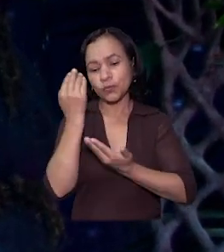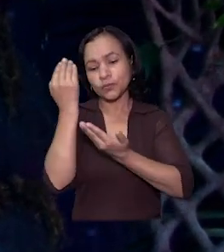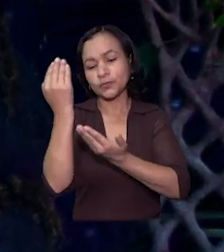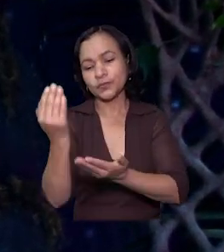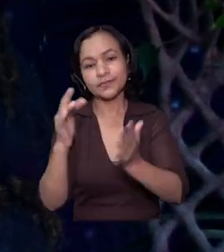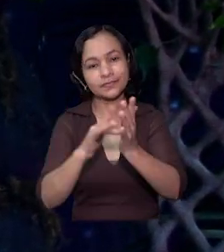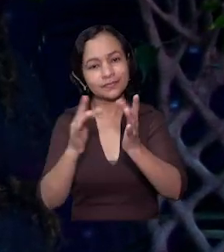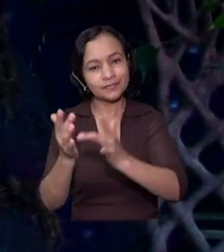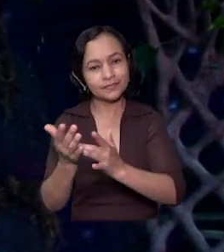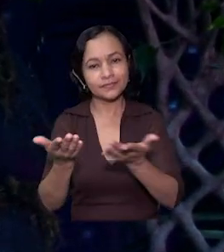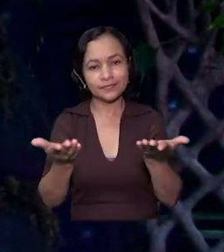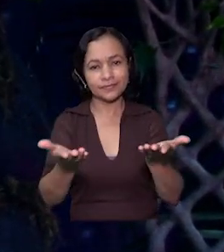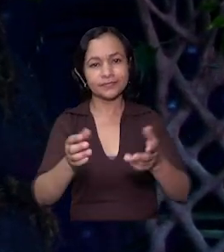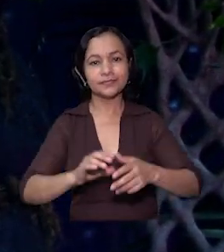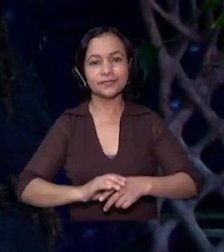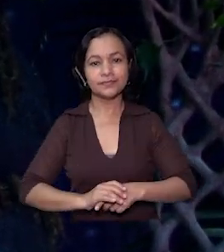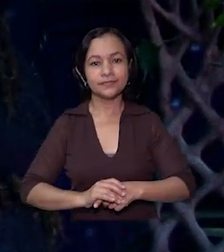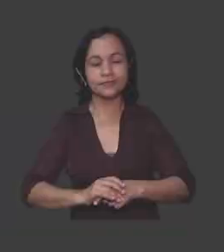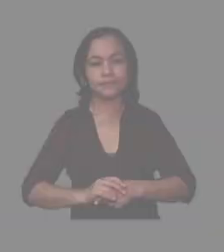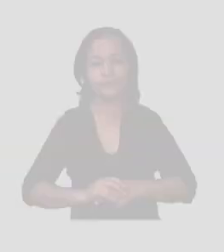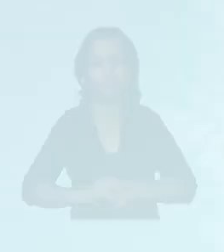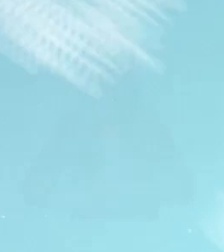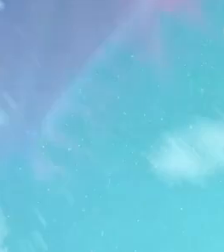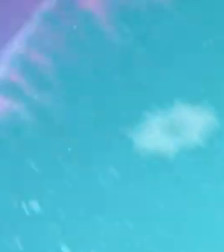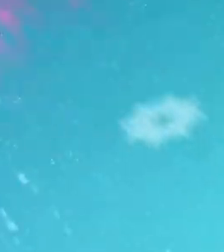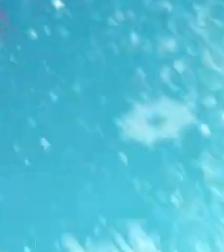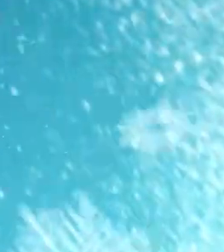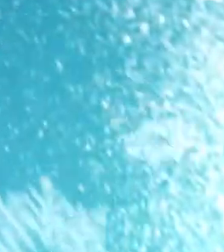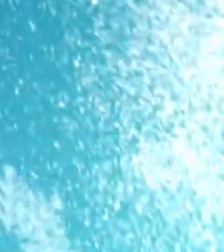en honor al nacimiento del Niño Dios. Veamos.